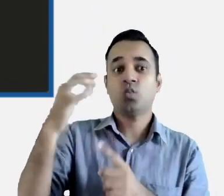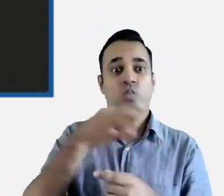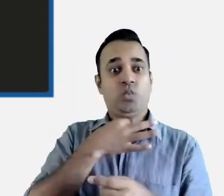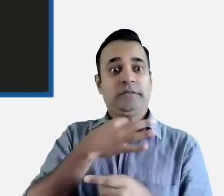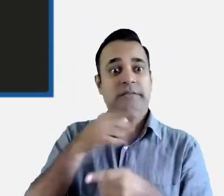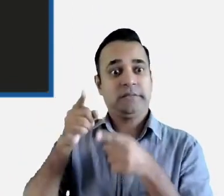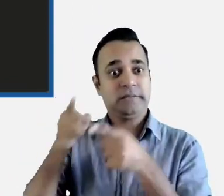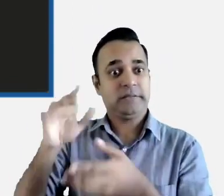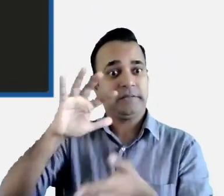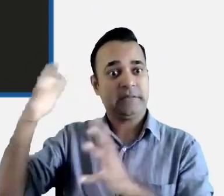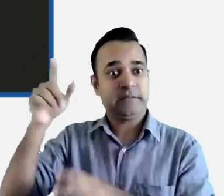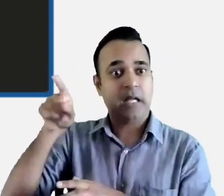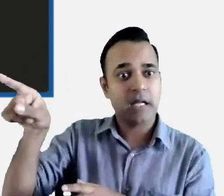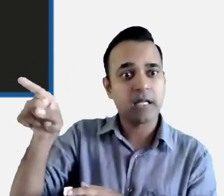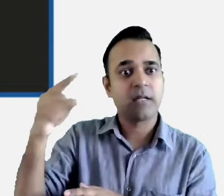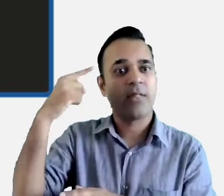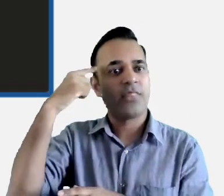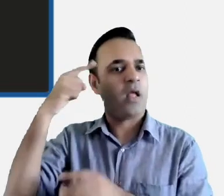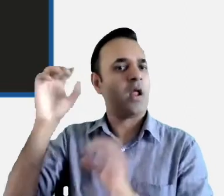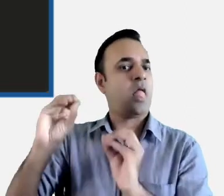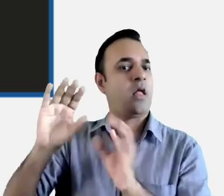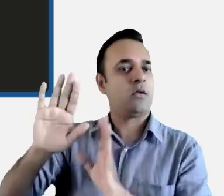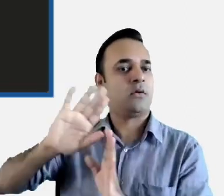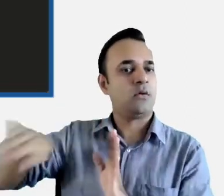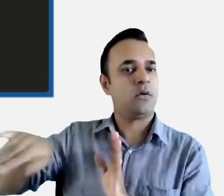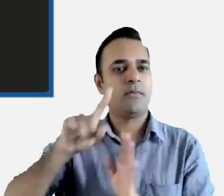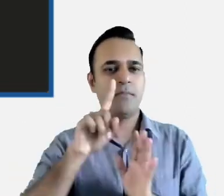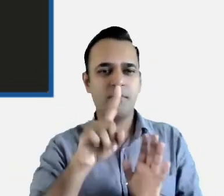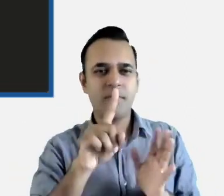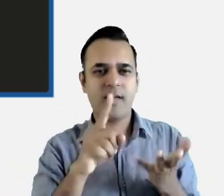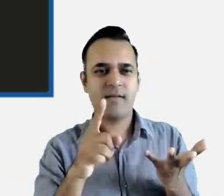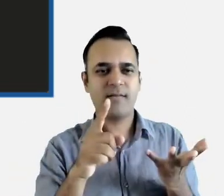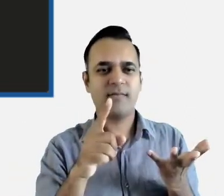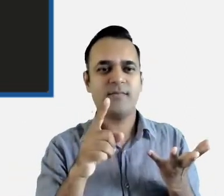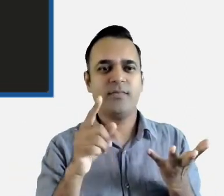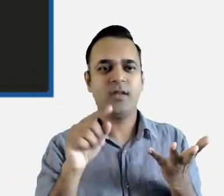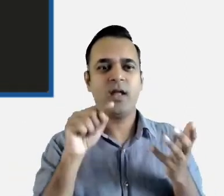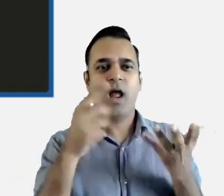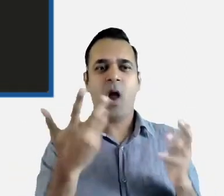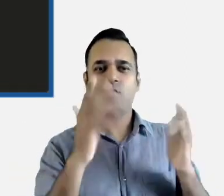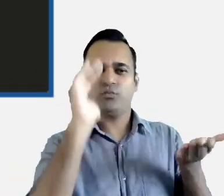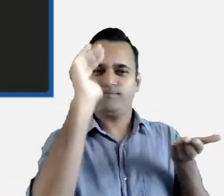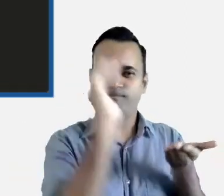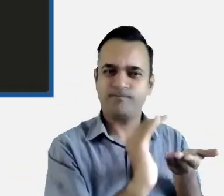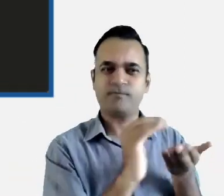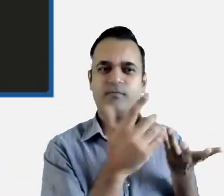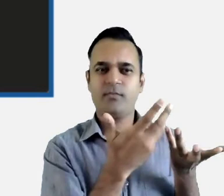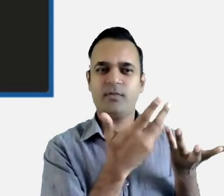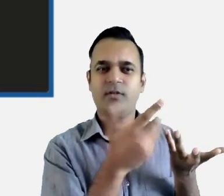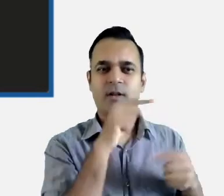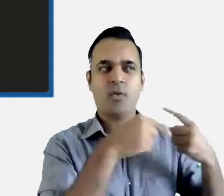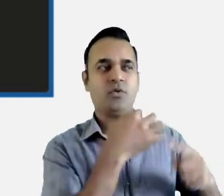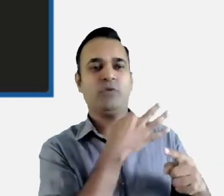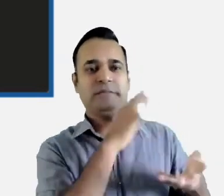Esto significa considerar no solamente las soluciones relacionadas con la construcción de infraestructura, sino también las